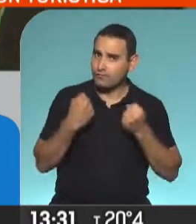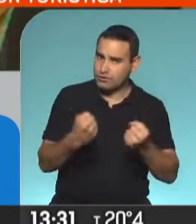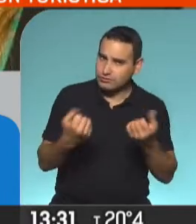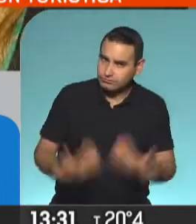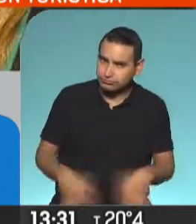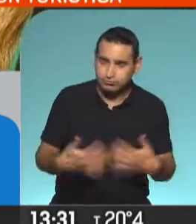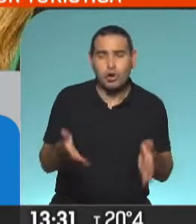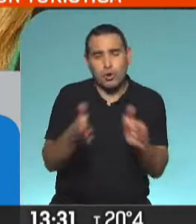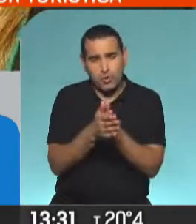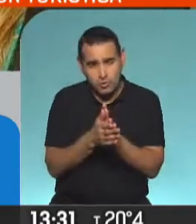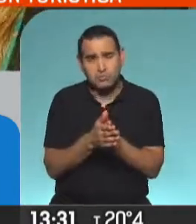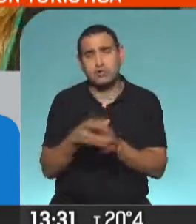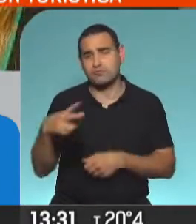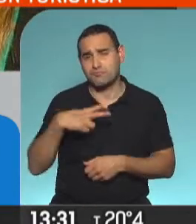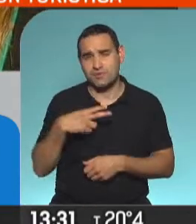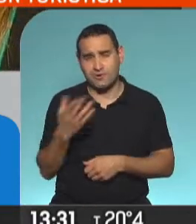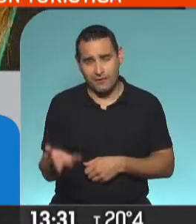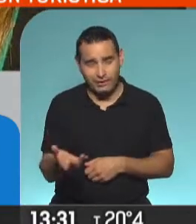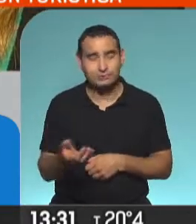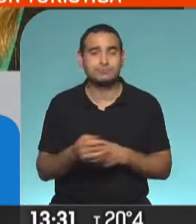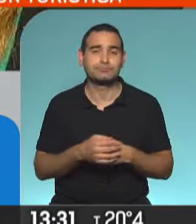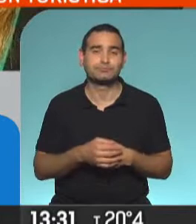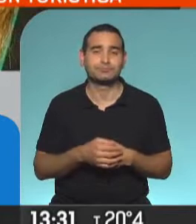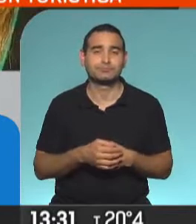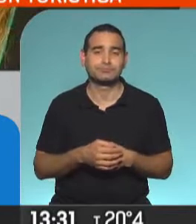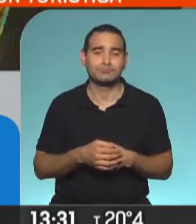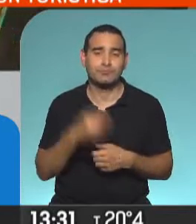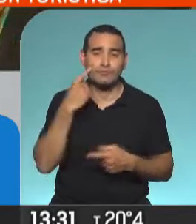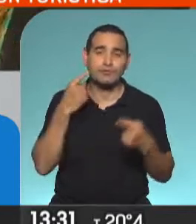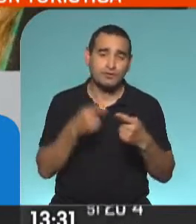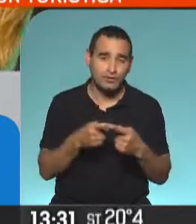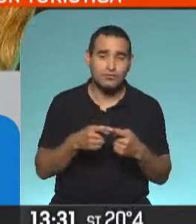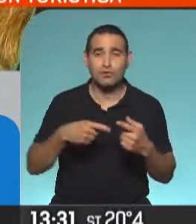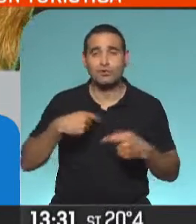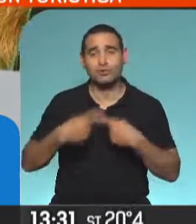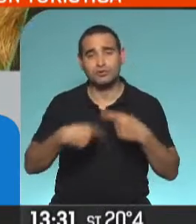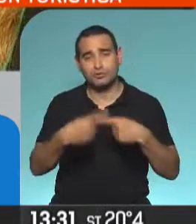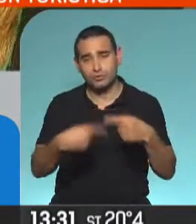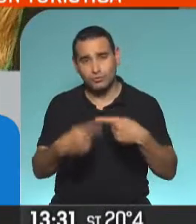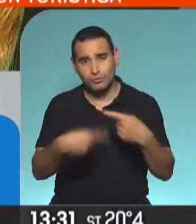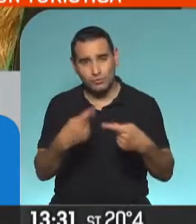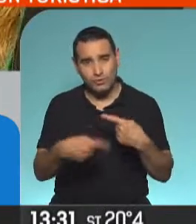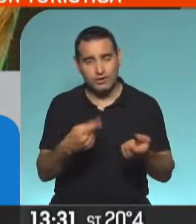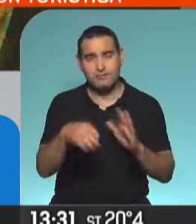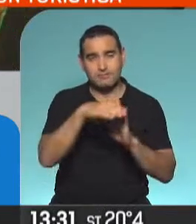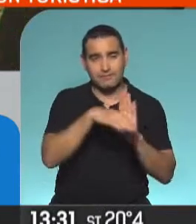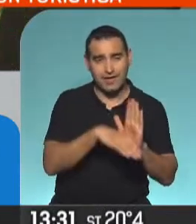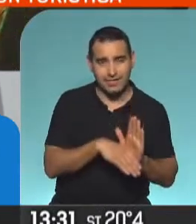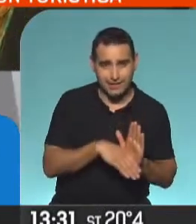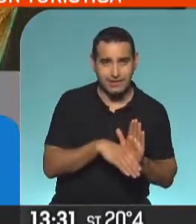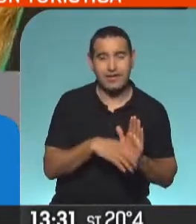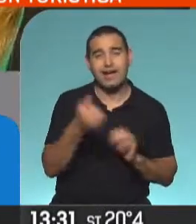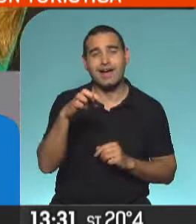titánico junto con el sector privado para que podamos también esto de seguir continuando con todo lo que son las medidas, como lo que es el